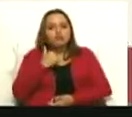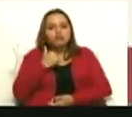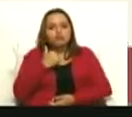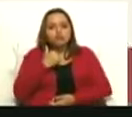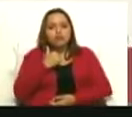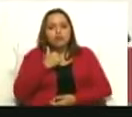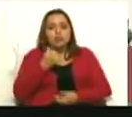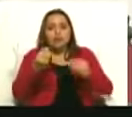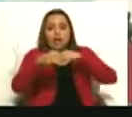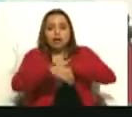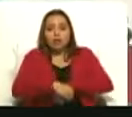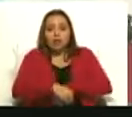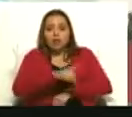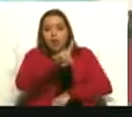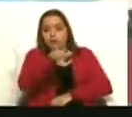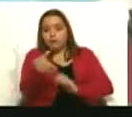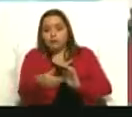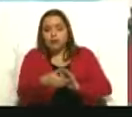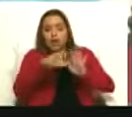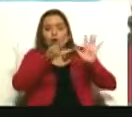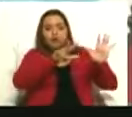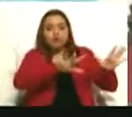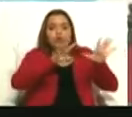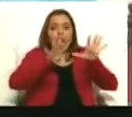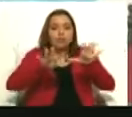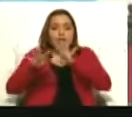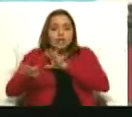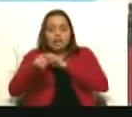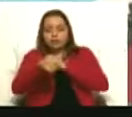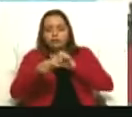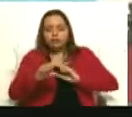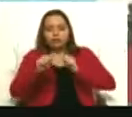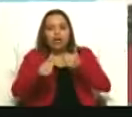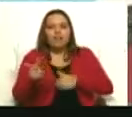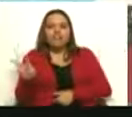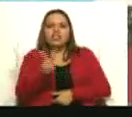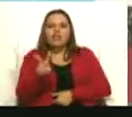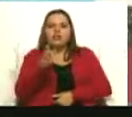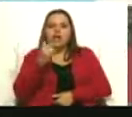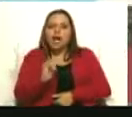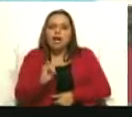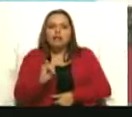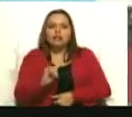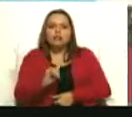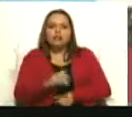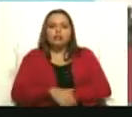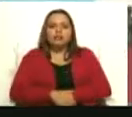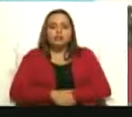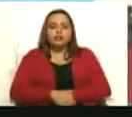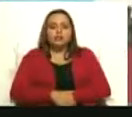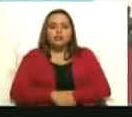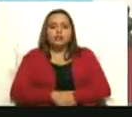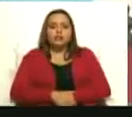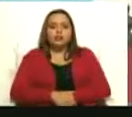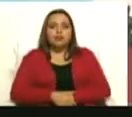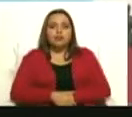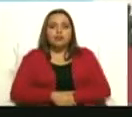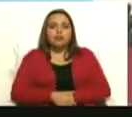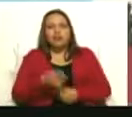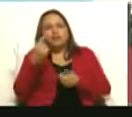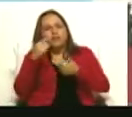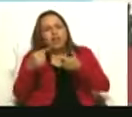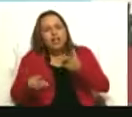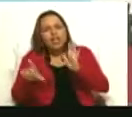arbitral de 1899. A partir de allí, Venezuela fue acopiando una jurisprudencia,